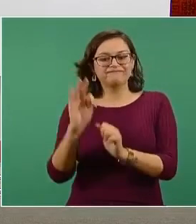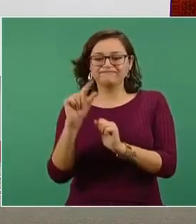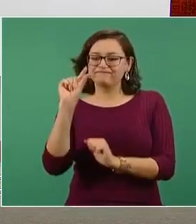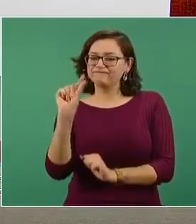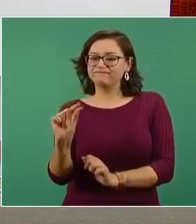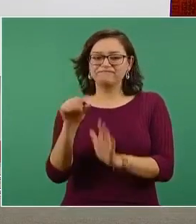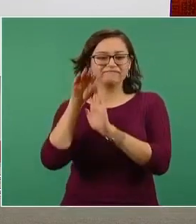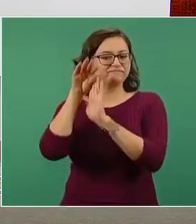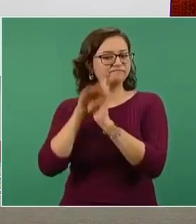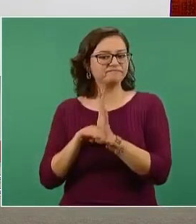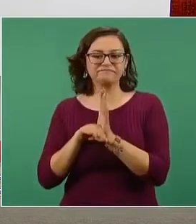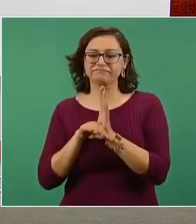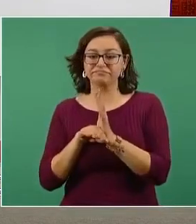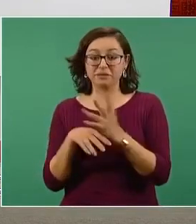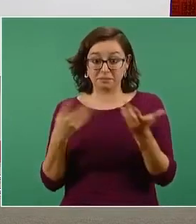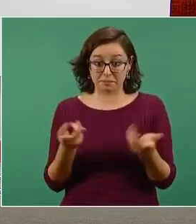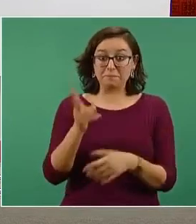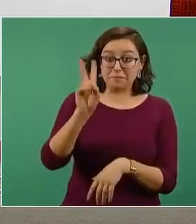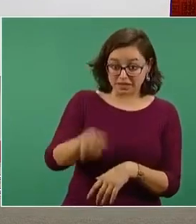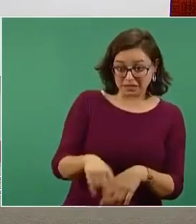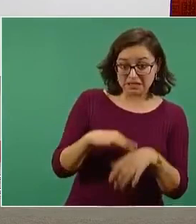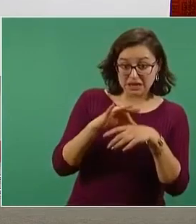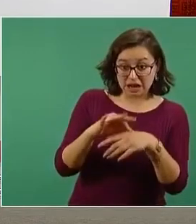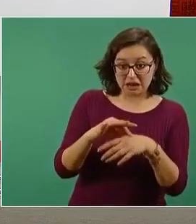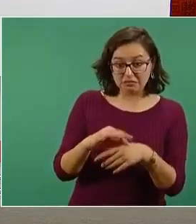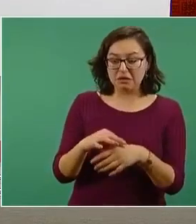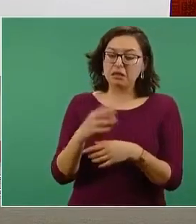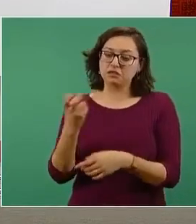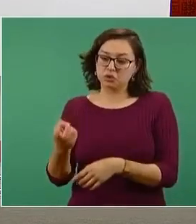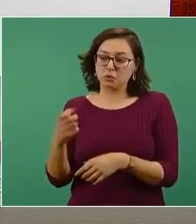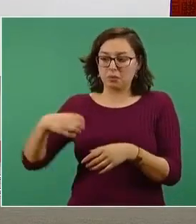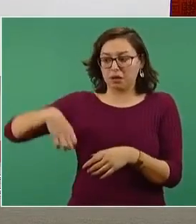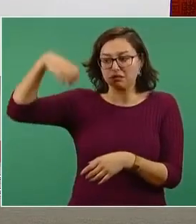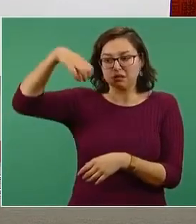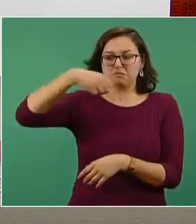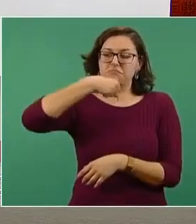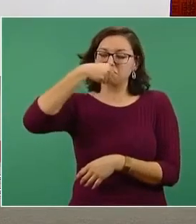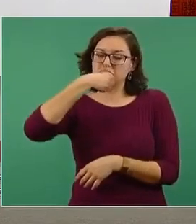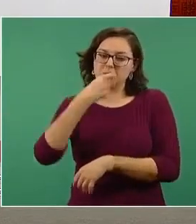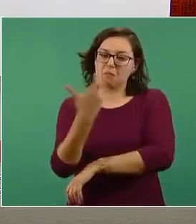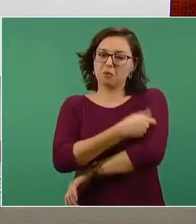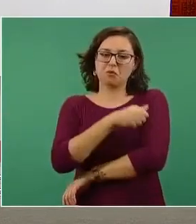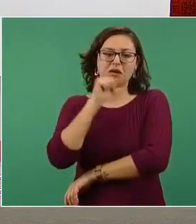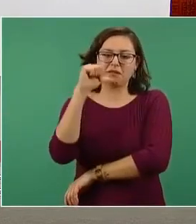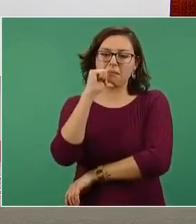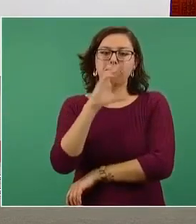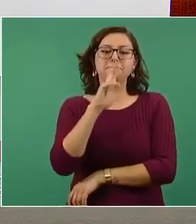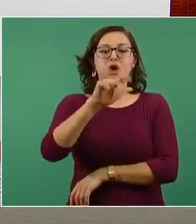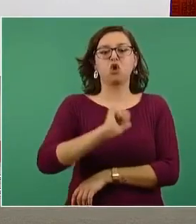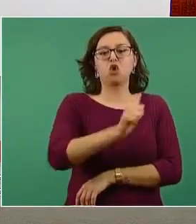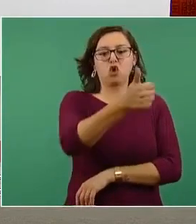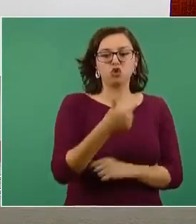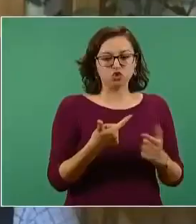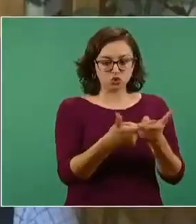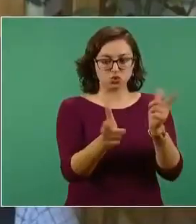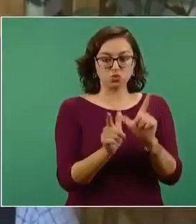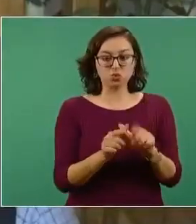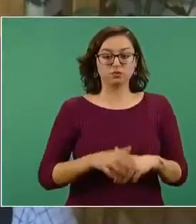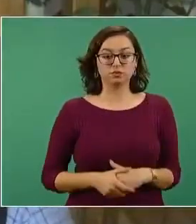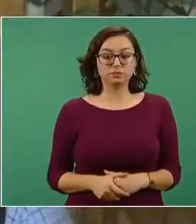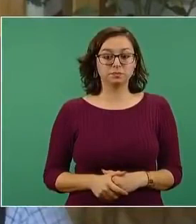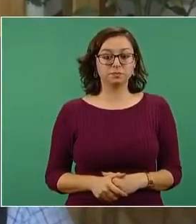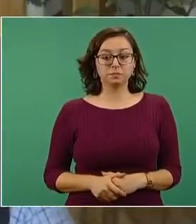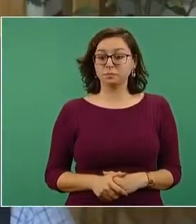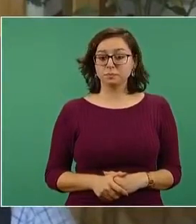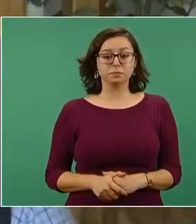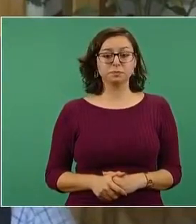en aplicar esta vacuna a otro grupo poblacional que no sean mayores de 60 años de edad. Hasta el momento no,